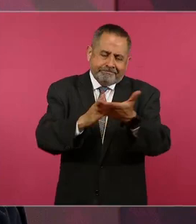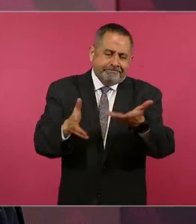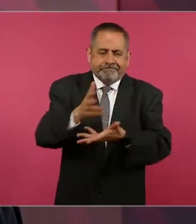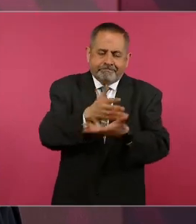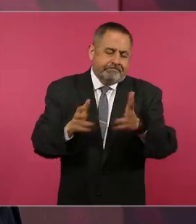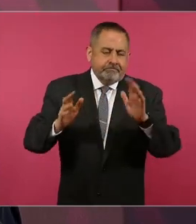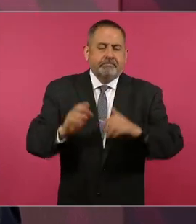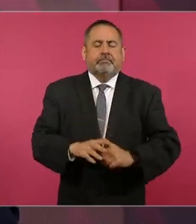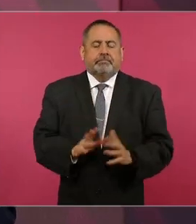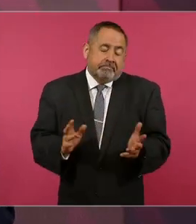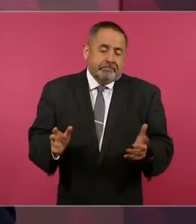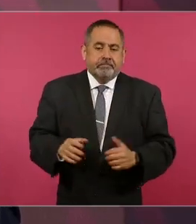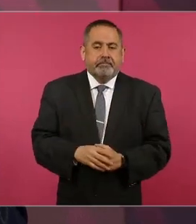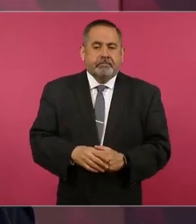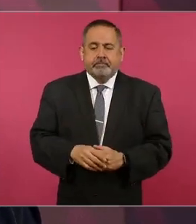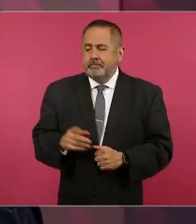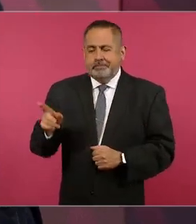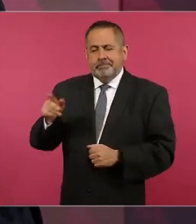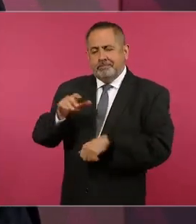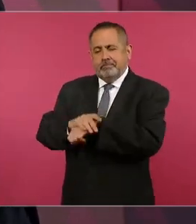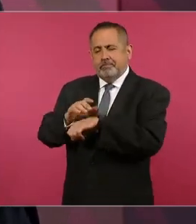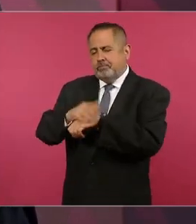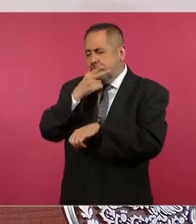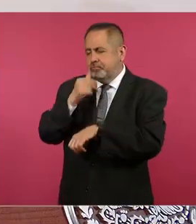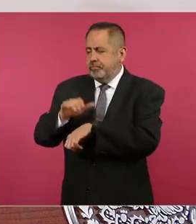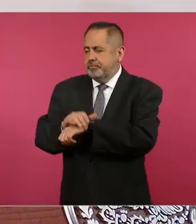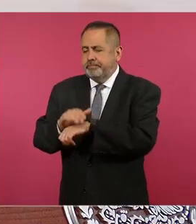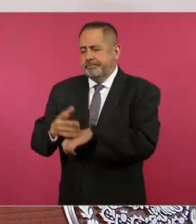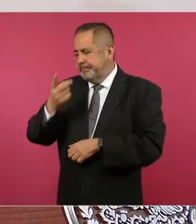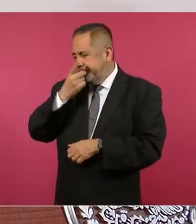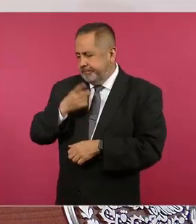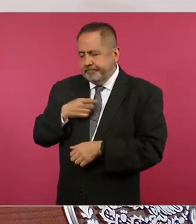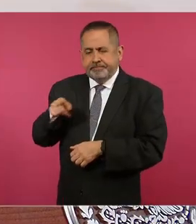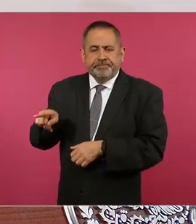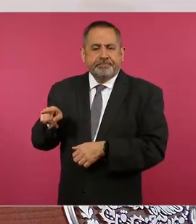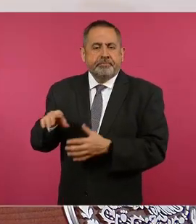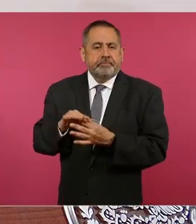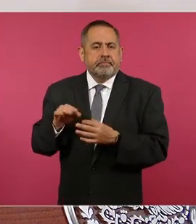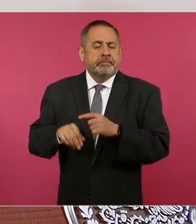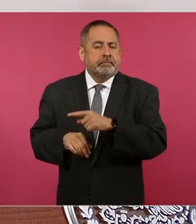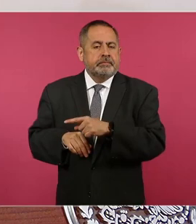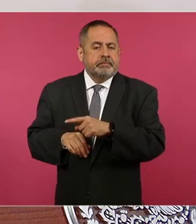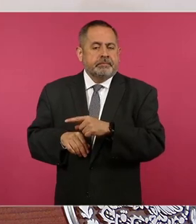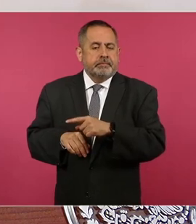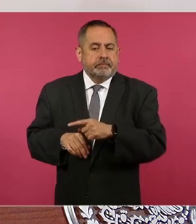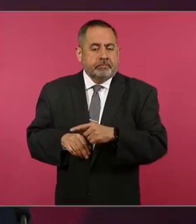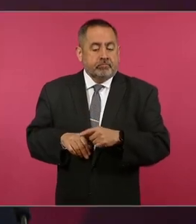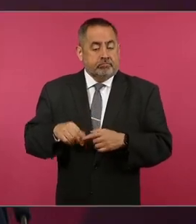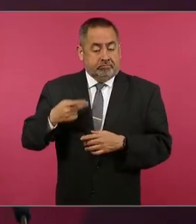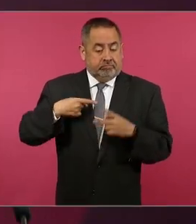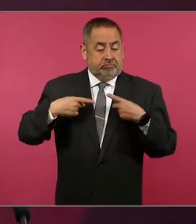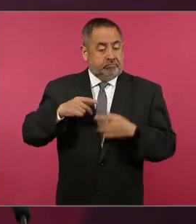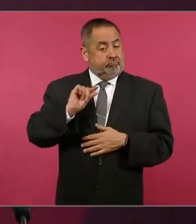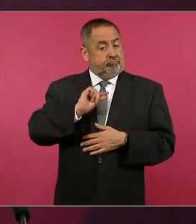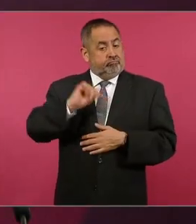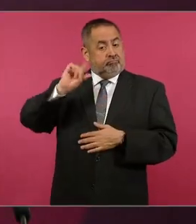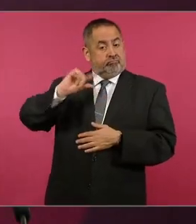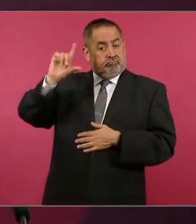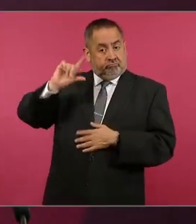decía un amigo que los hijos de los hombres famosos